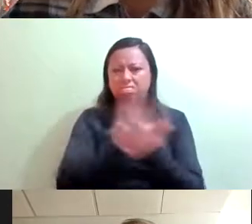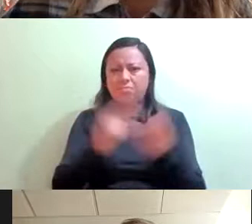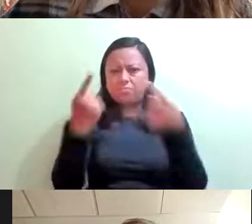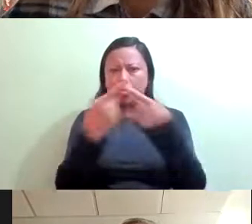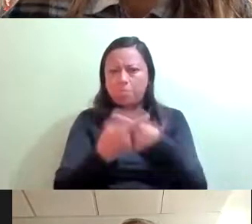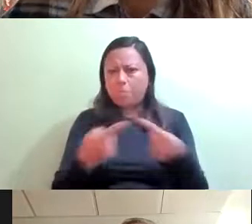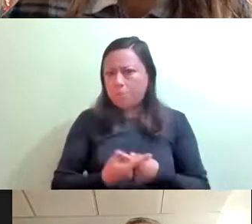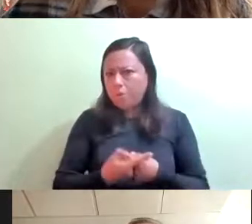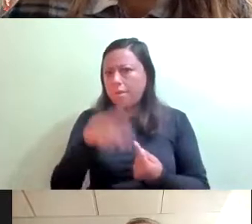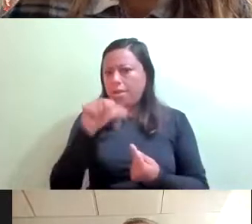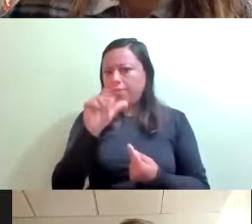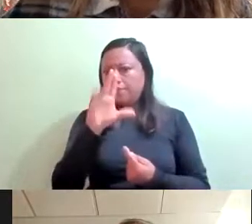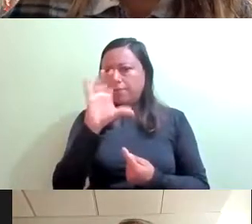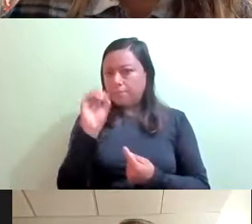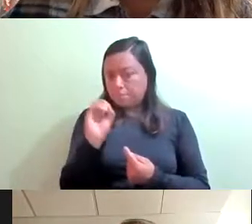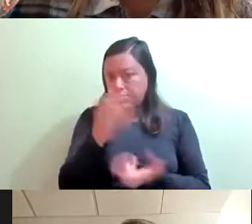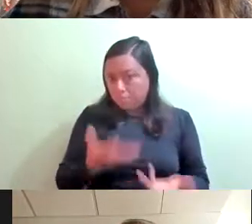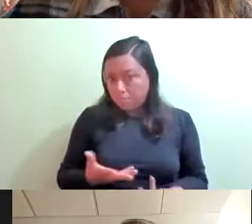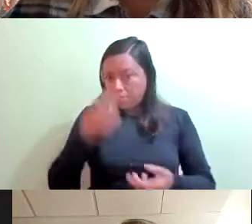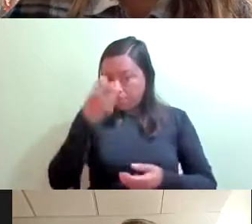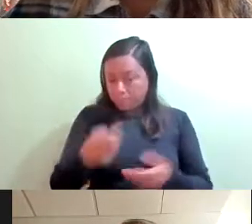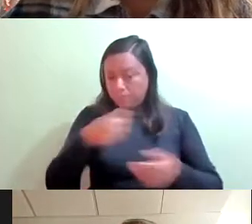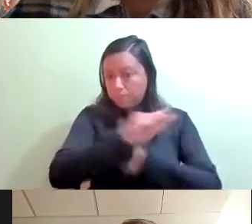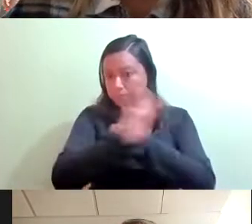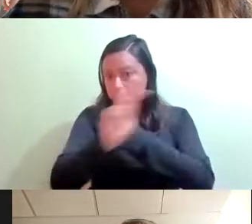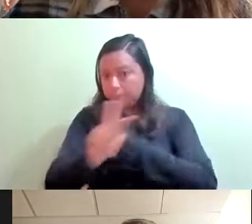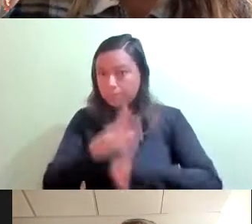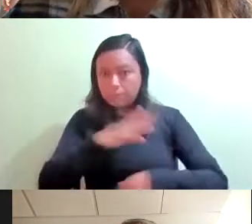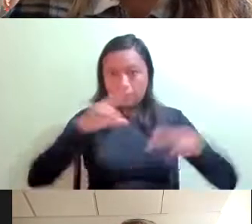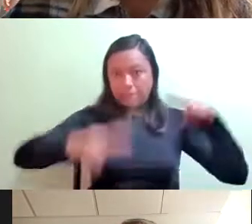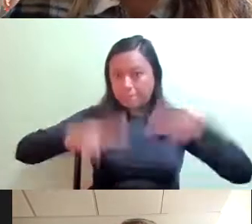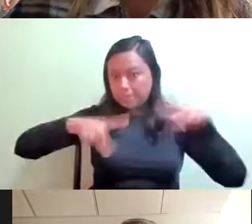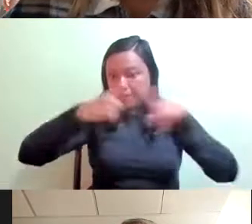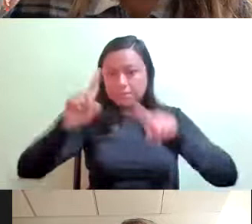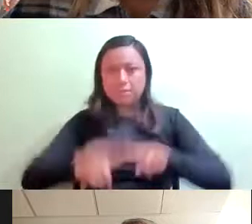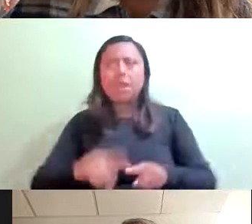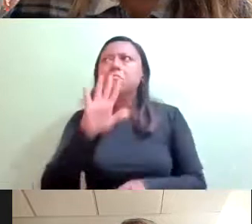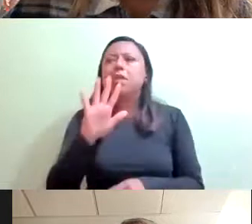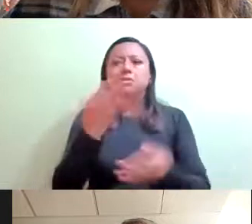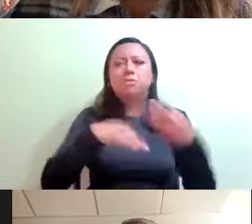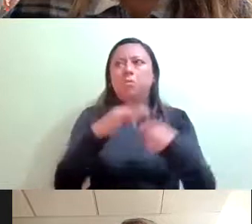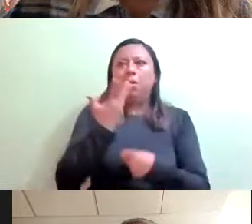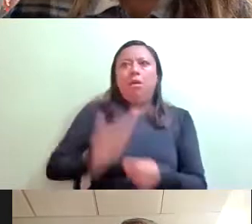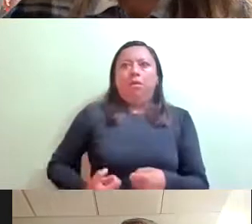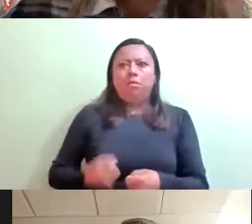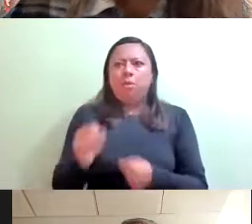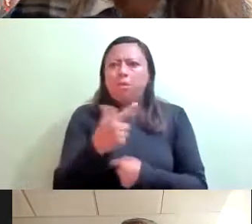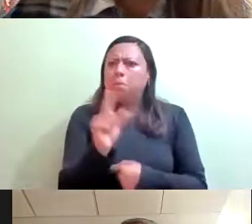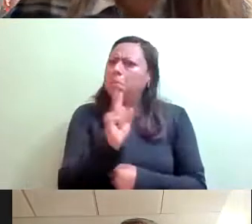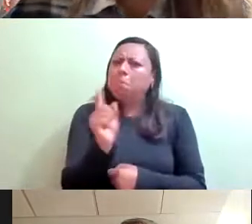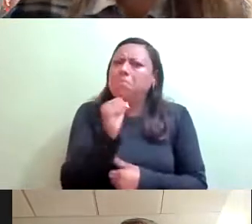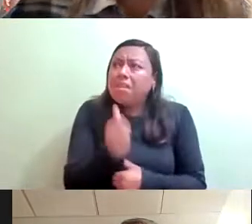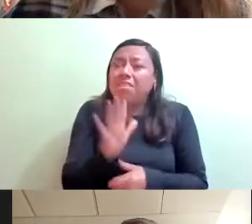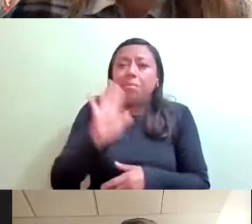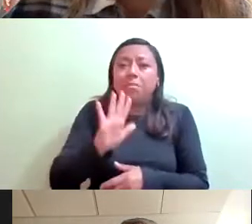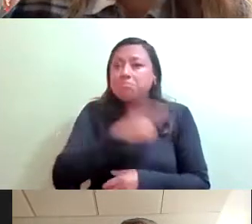que hay de todo a todos los niveles y pareciera ser que nada nos asusta o nos lleva a la reflexión.